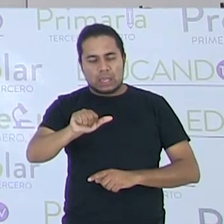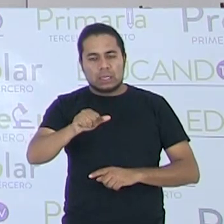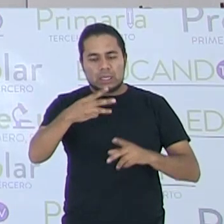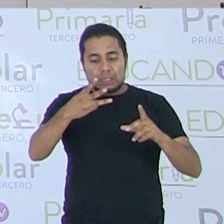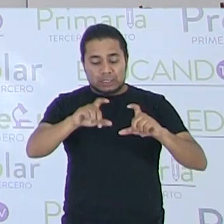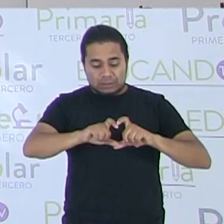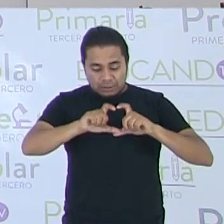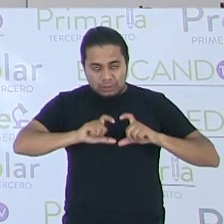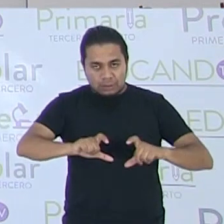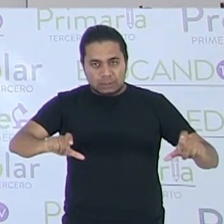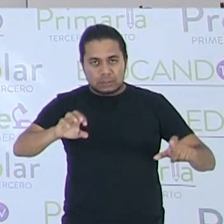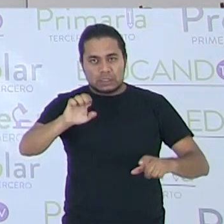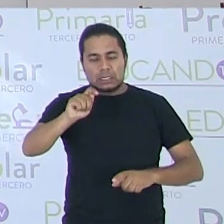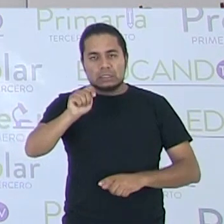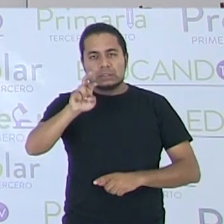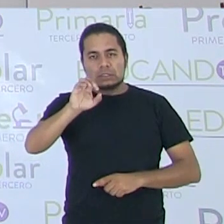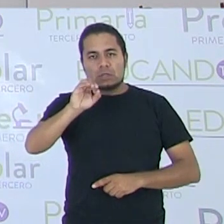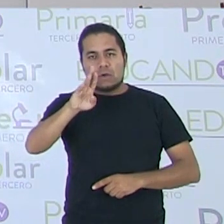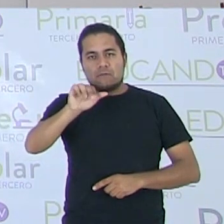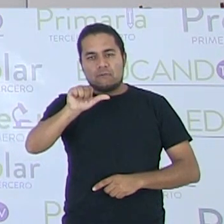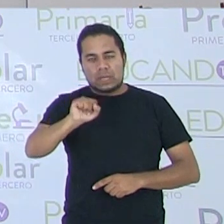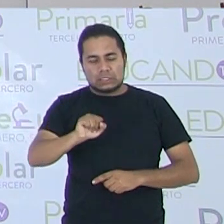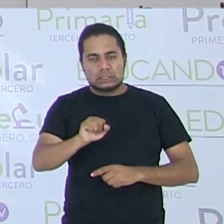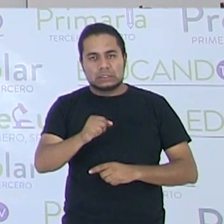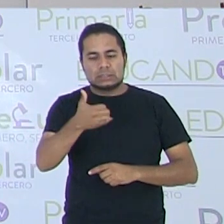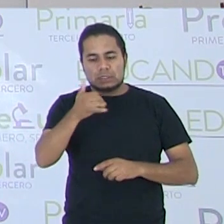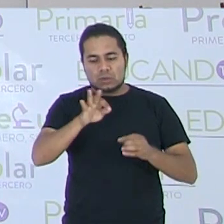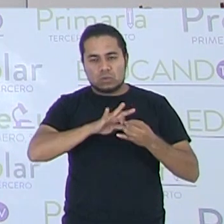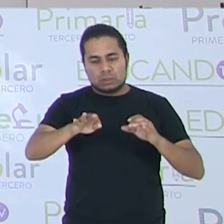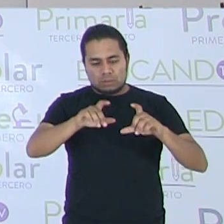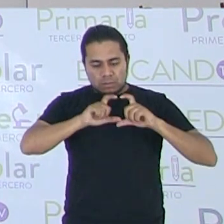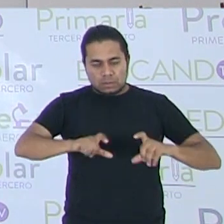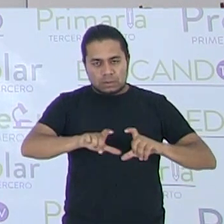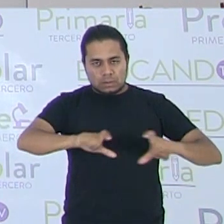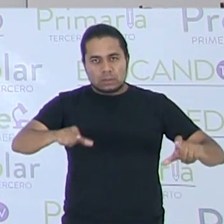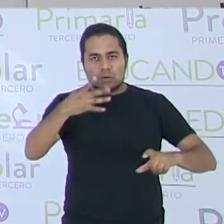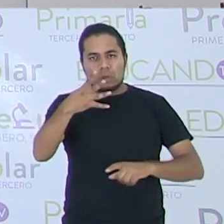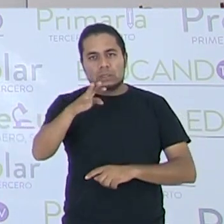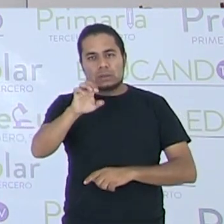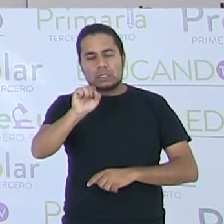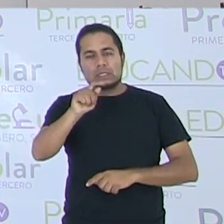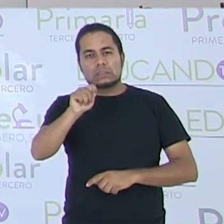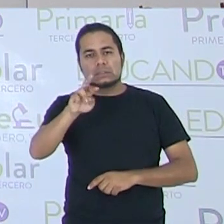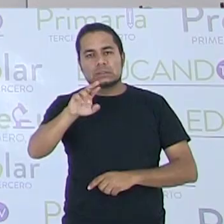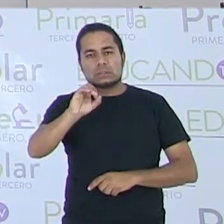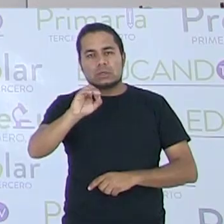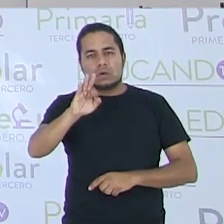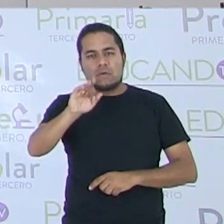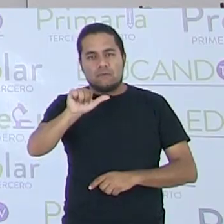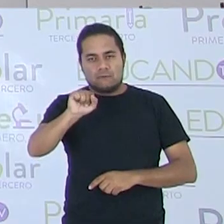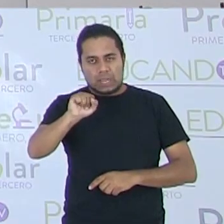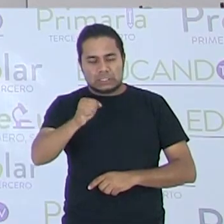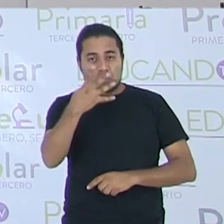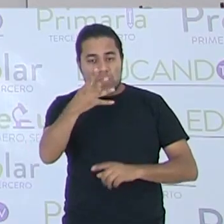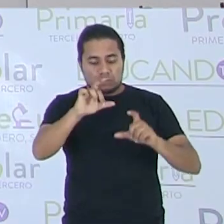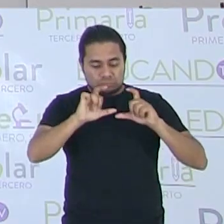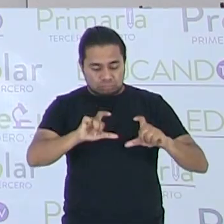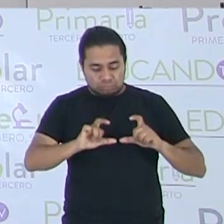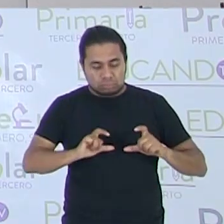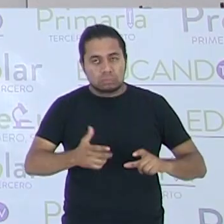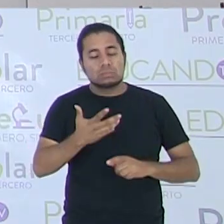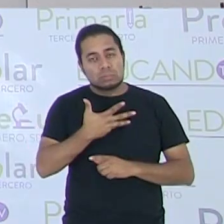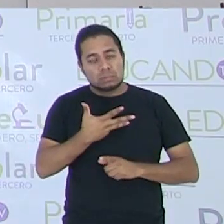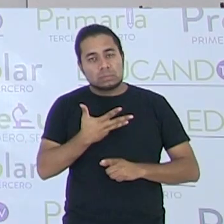3 estrofas y 4 estrofas. tiene 4 estrofas.